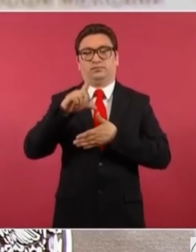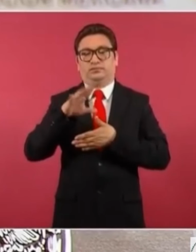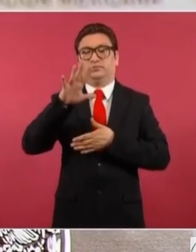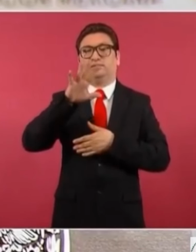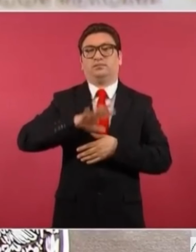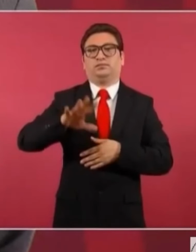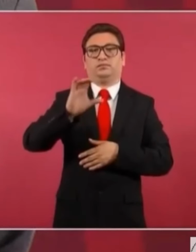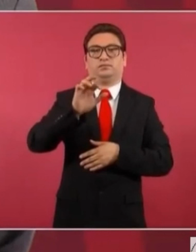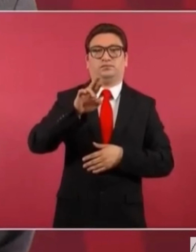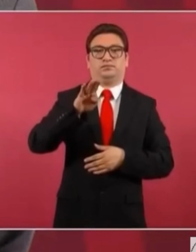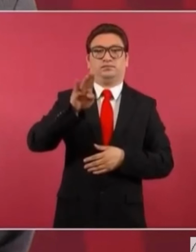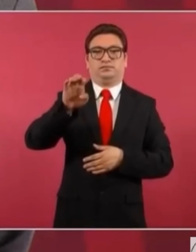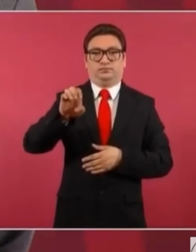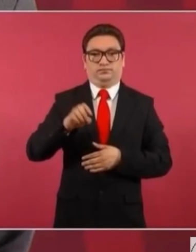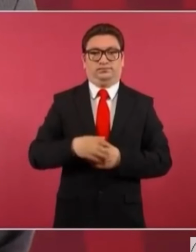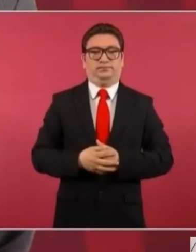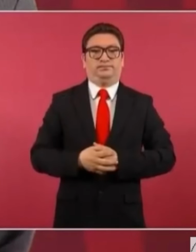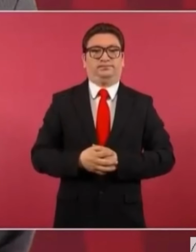Caribe.